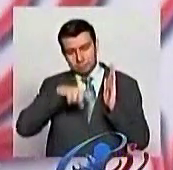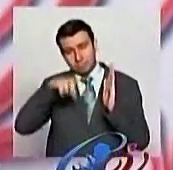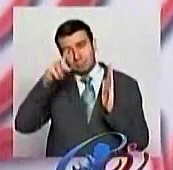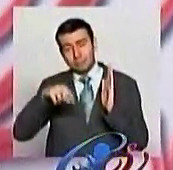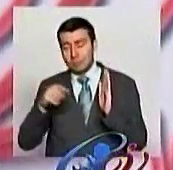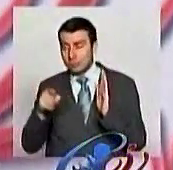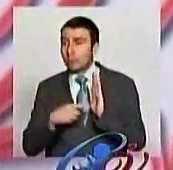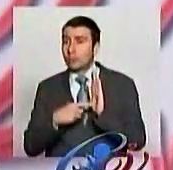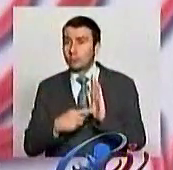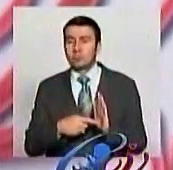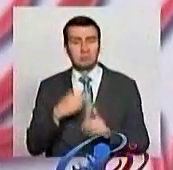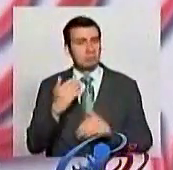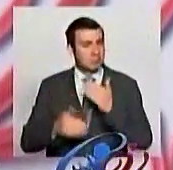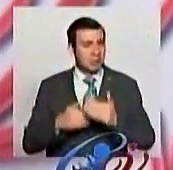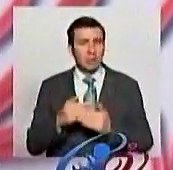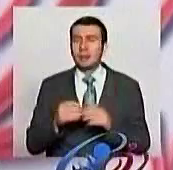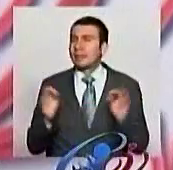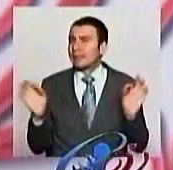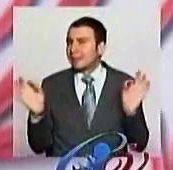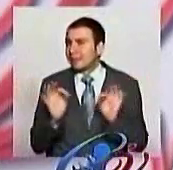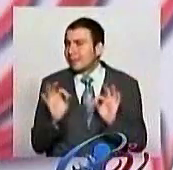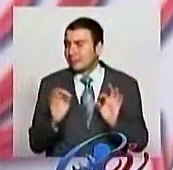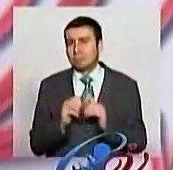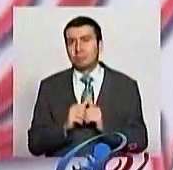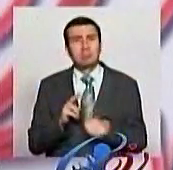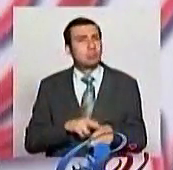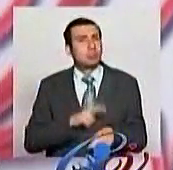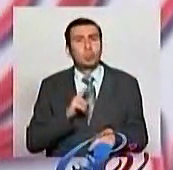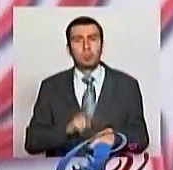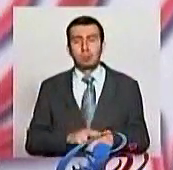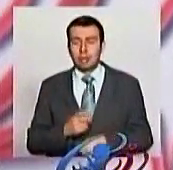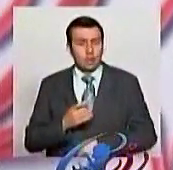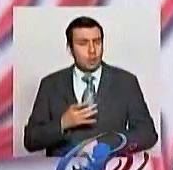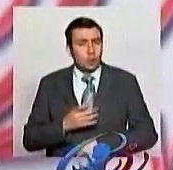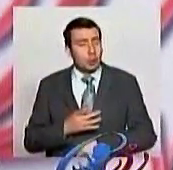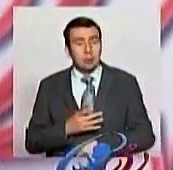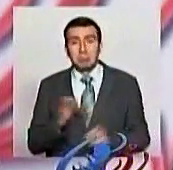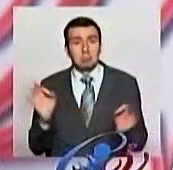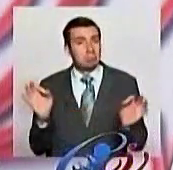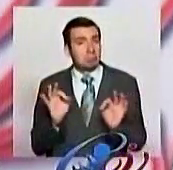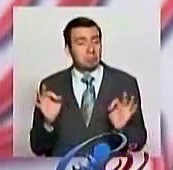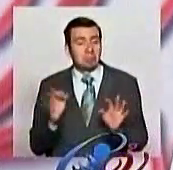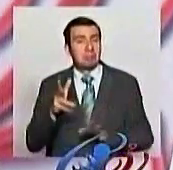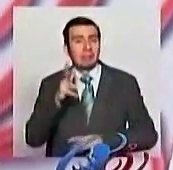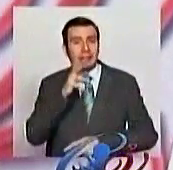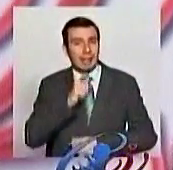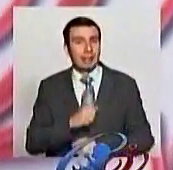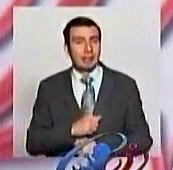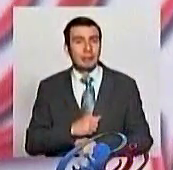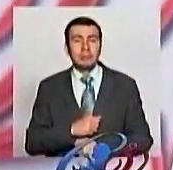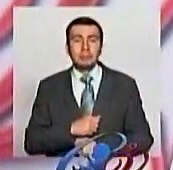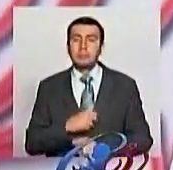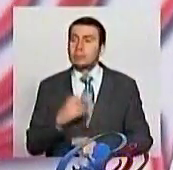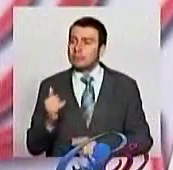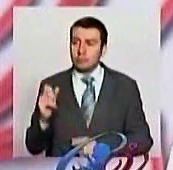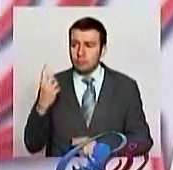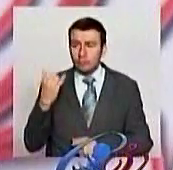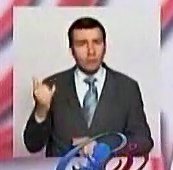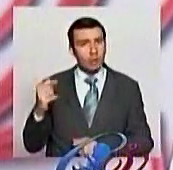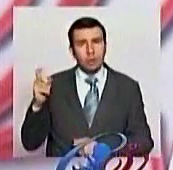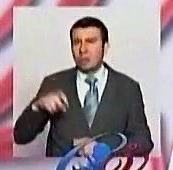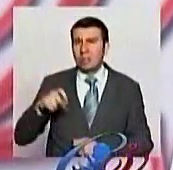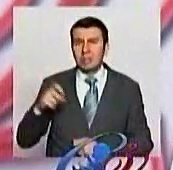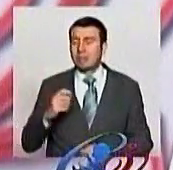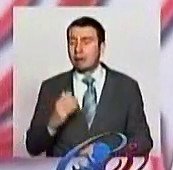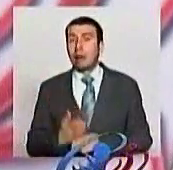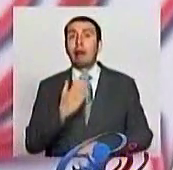es un procedimiento muy sencillo, que no duele y que pues no necesita muchas cosas de